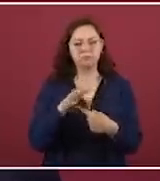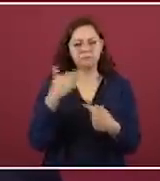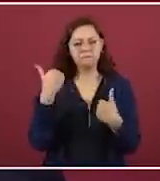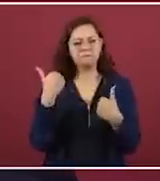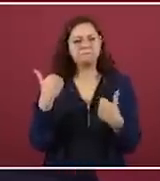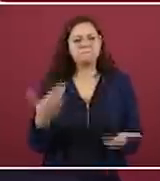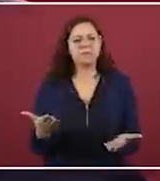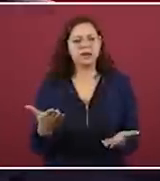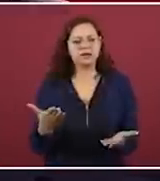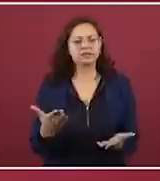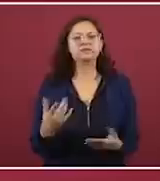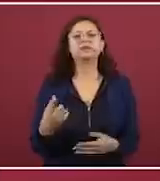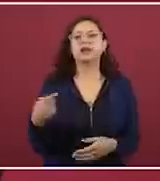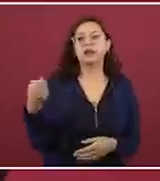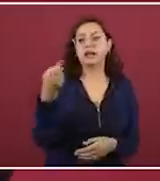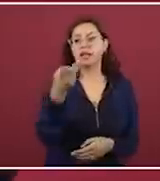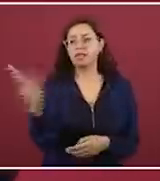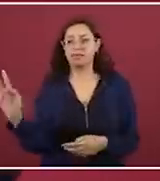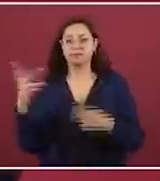los consumidores